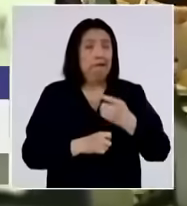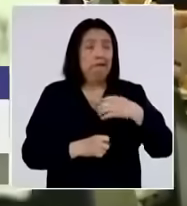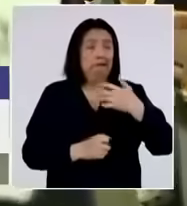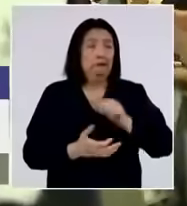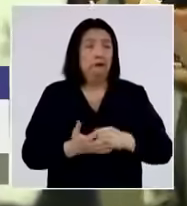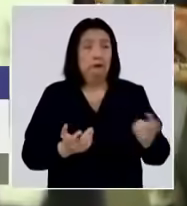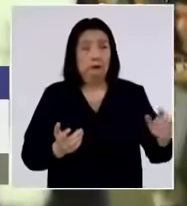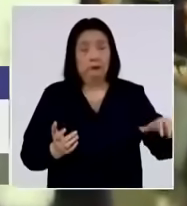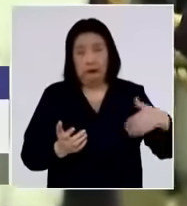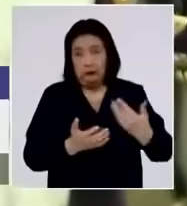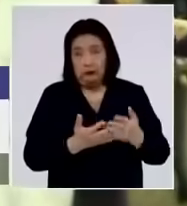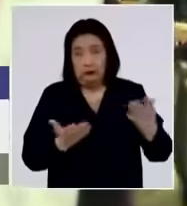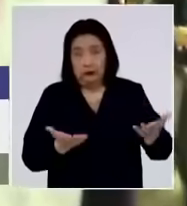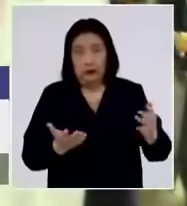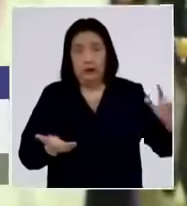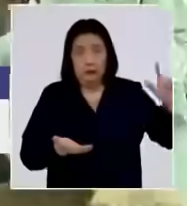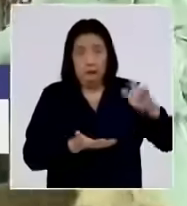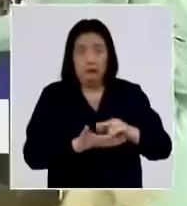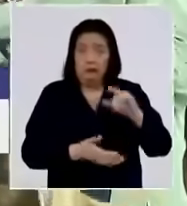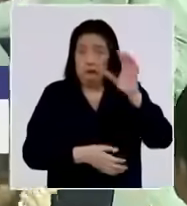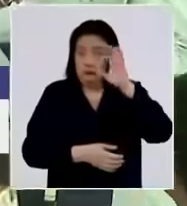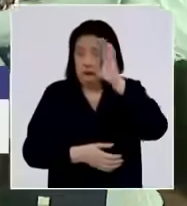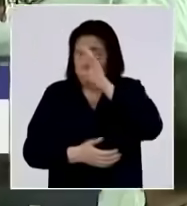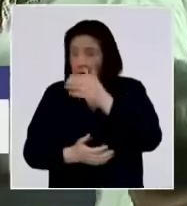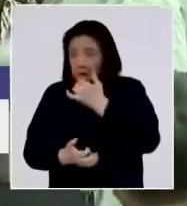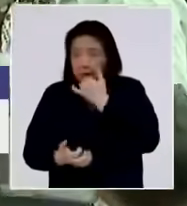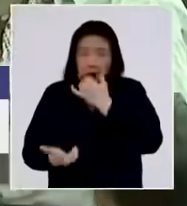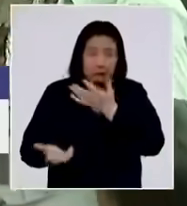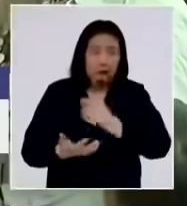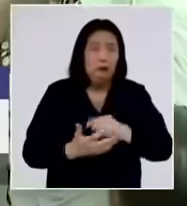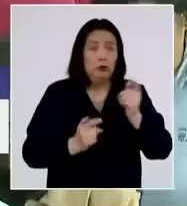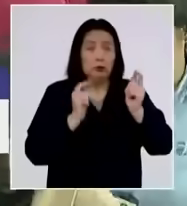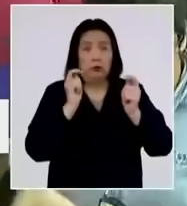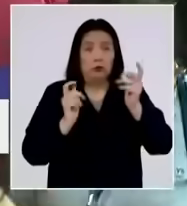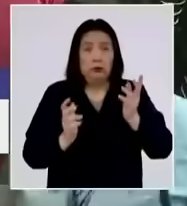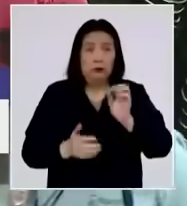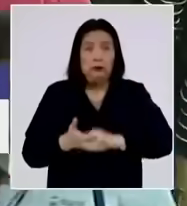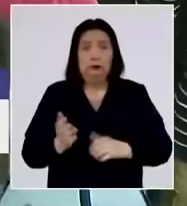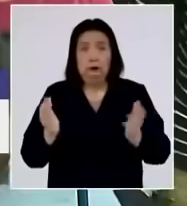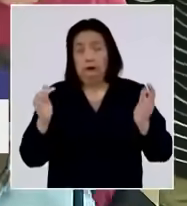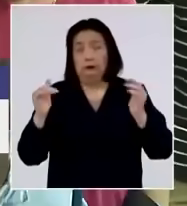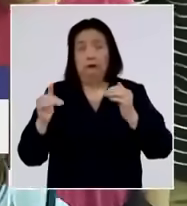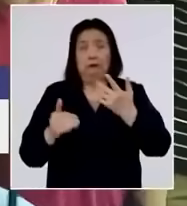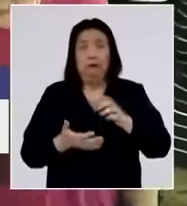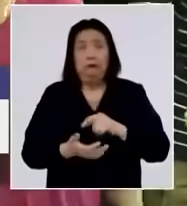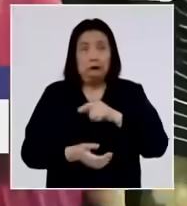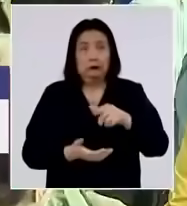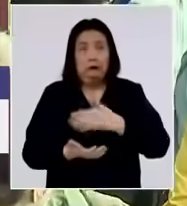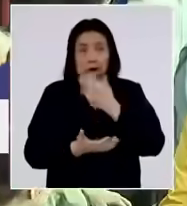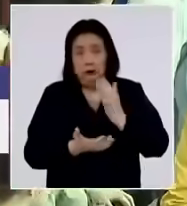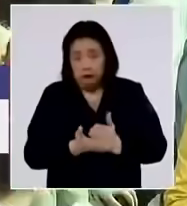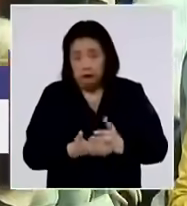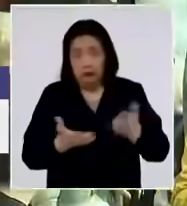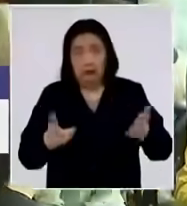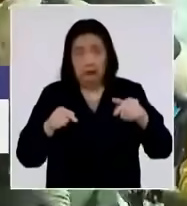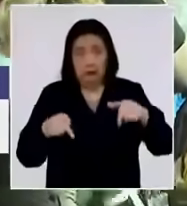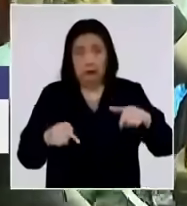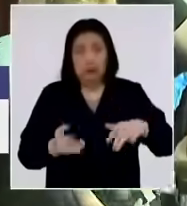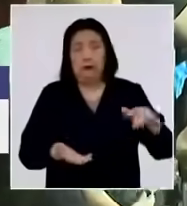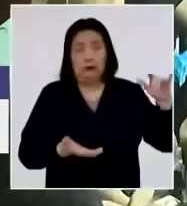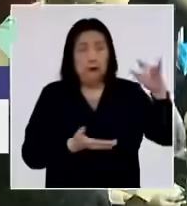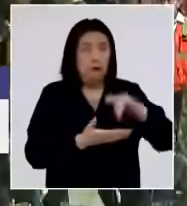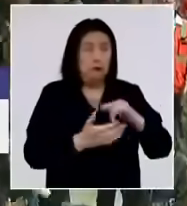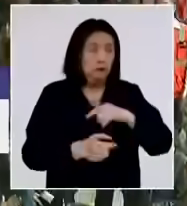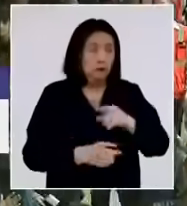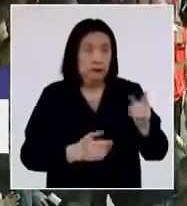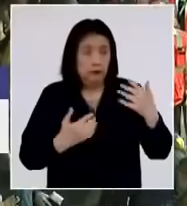hemos venido acá al aeropuerto Jorge Chávez para seguir buscando casos de turistas que se han visto perjudicados a raíz de este problema que hubo aquí en el Jorge Chávez. Es